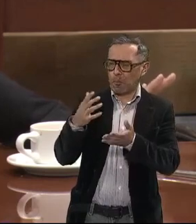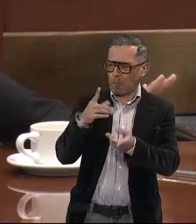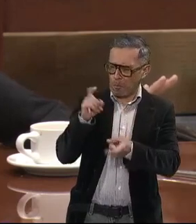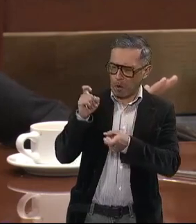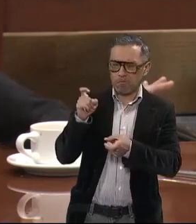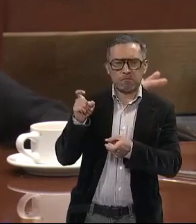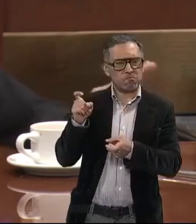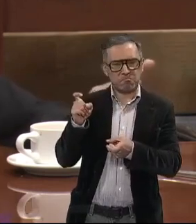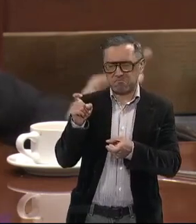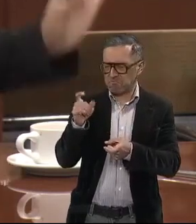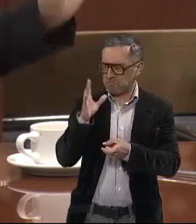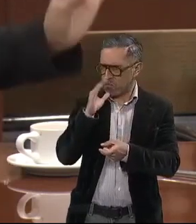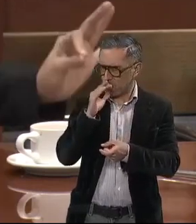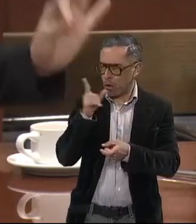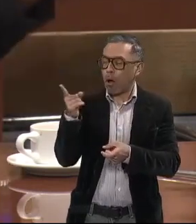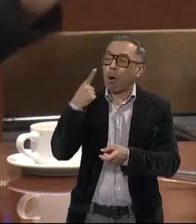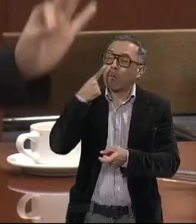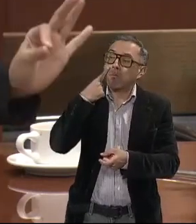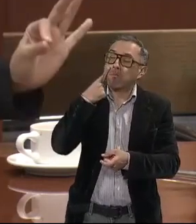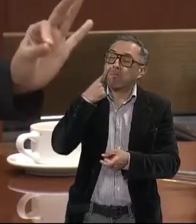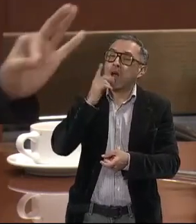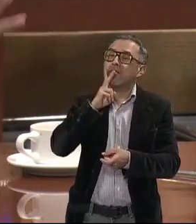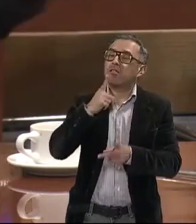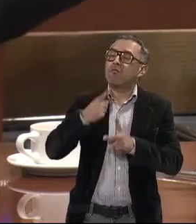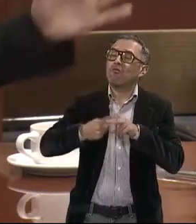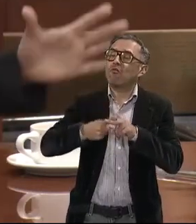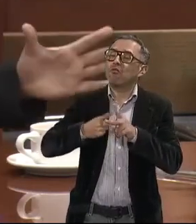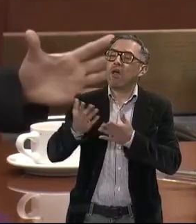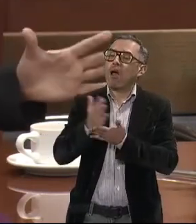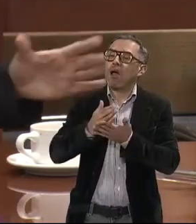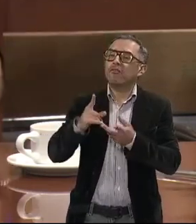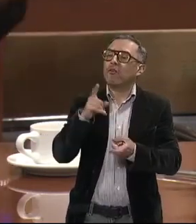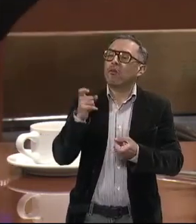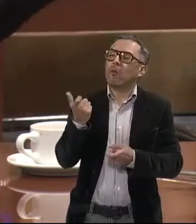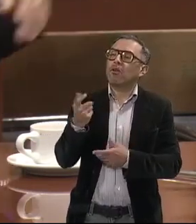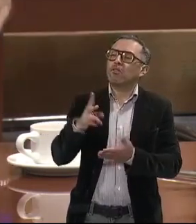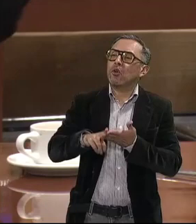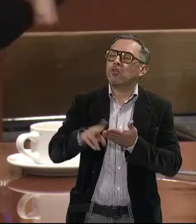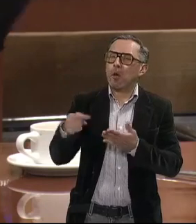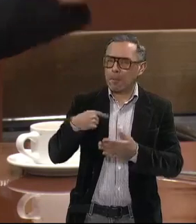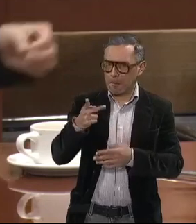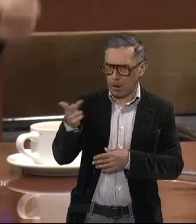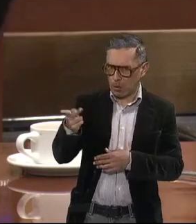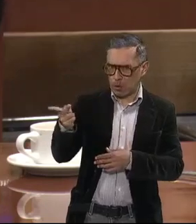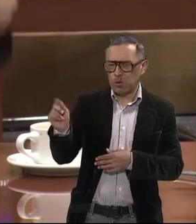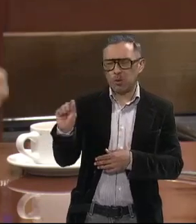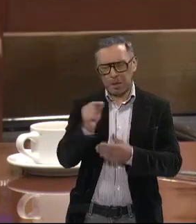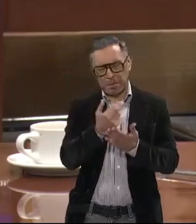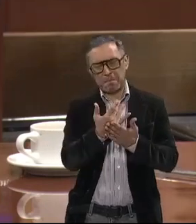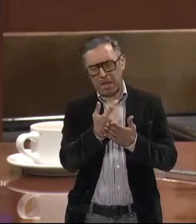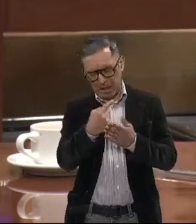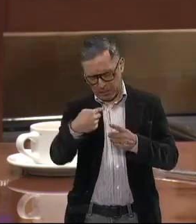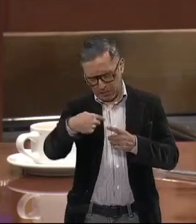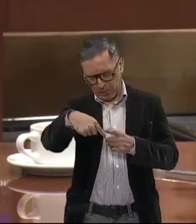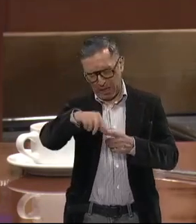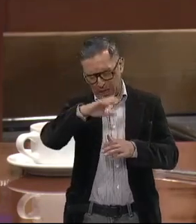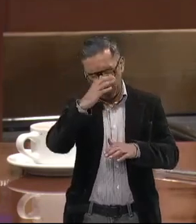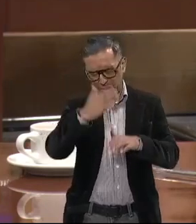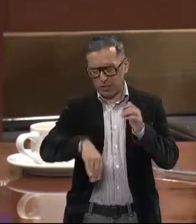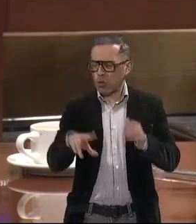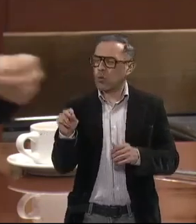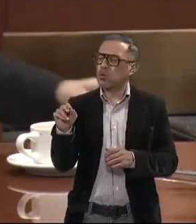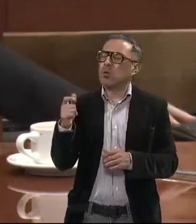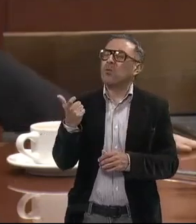han informado cuánto pretenden llevarse. Sigue siendo una pregunta y no me diga que espera que se vaya. ¿Cuánto se van